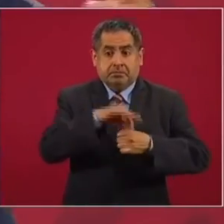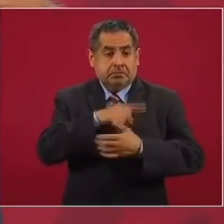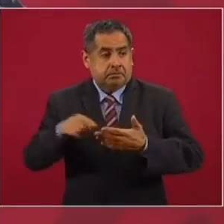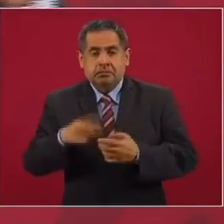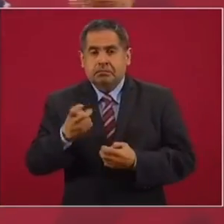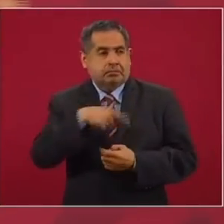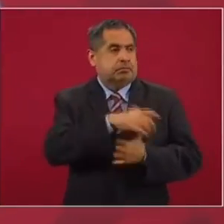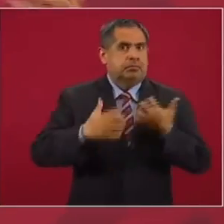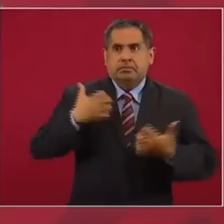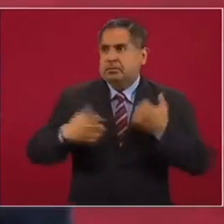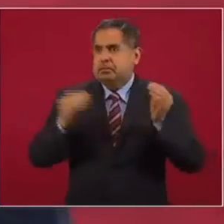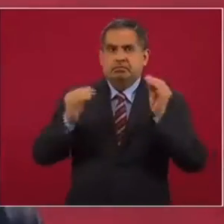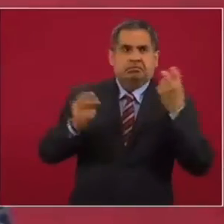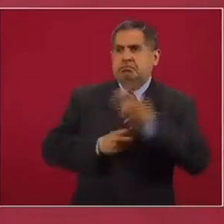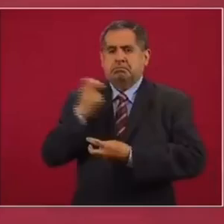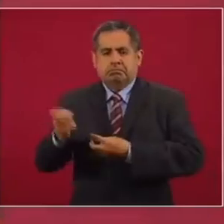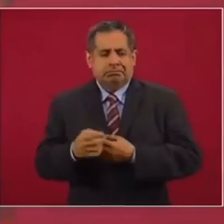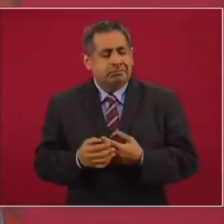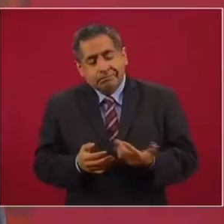hay debate, hay